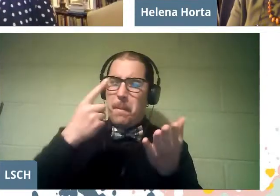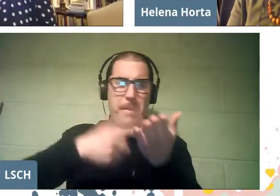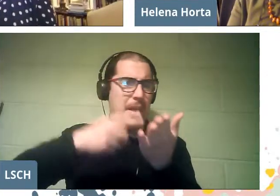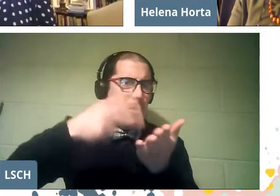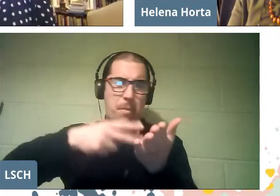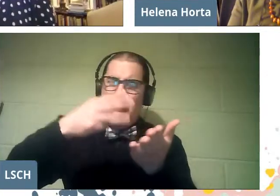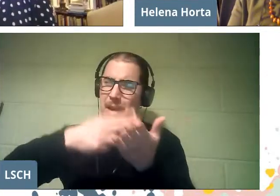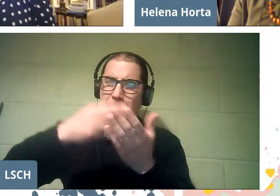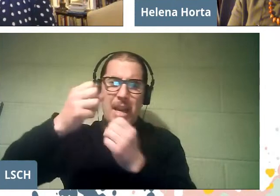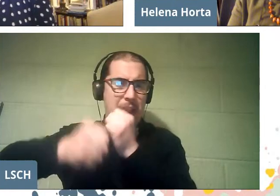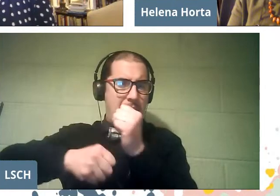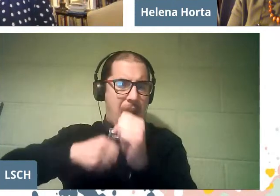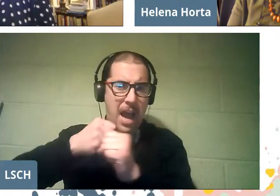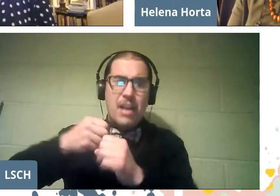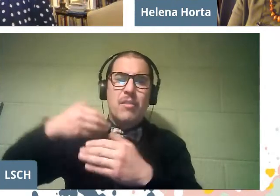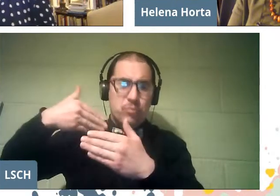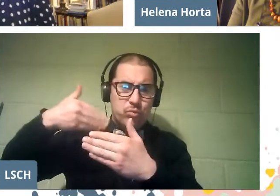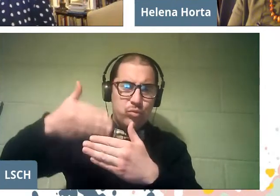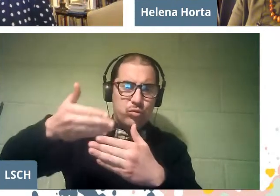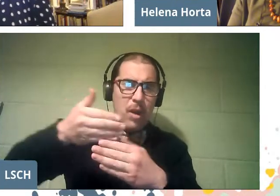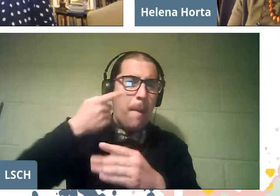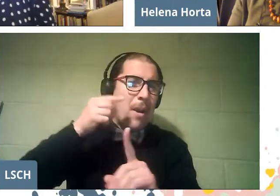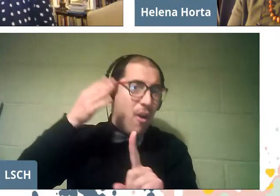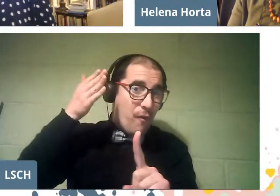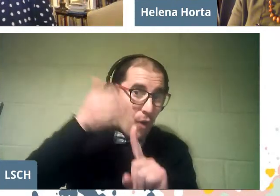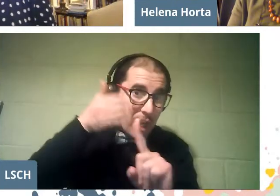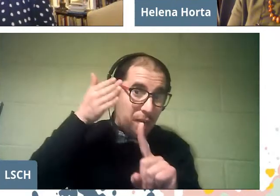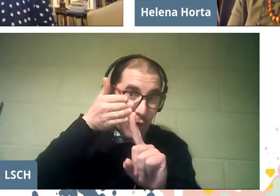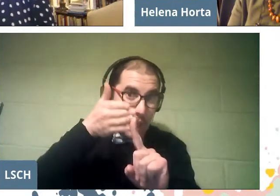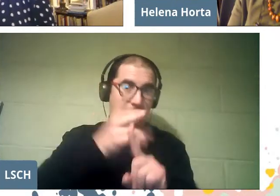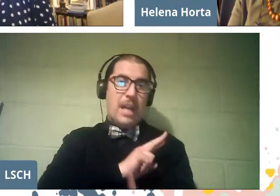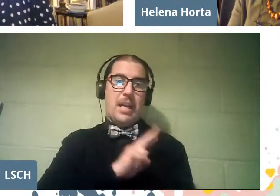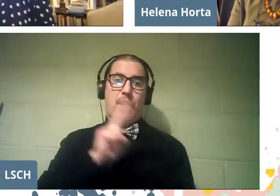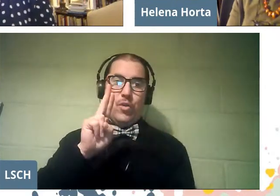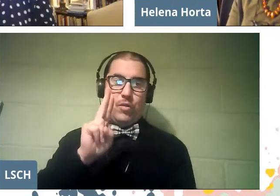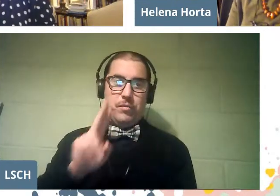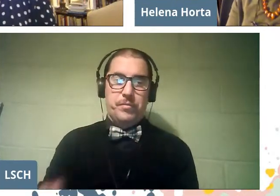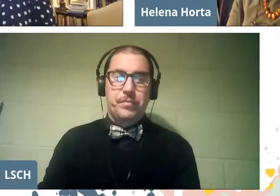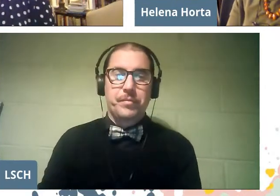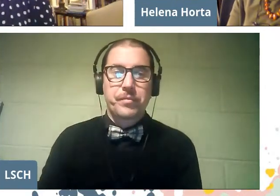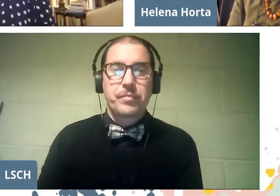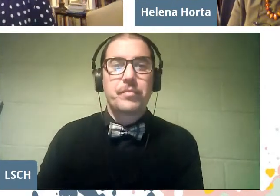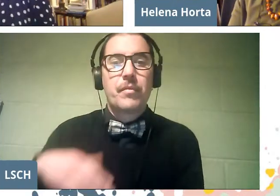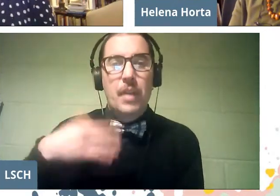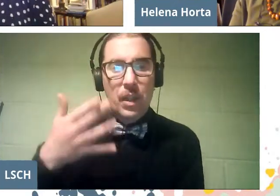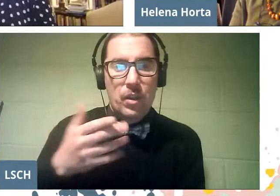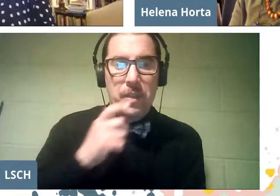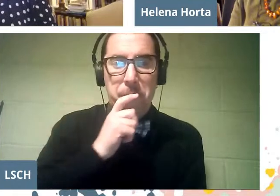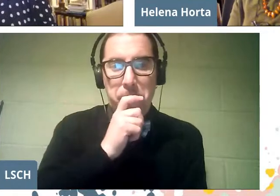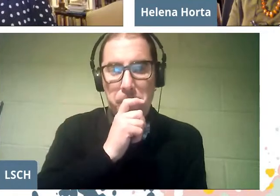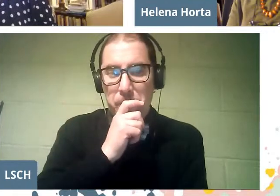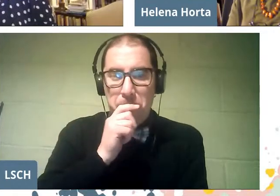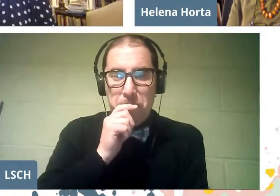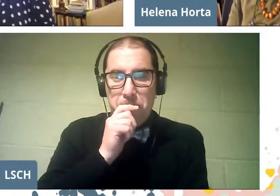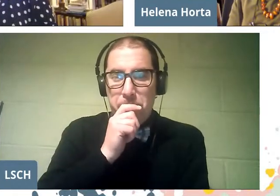reservada para lo sagrado. Y como tal, se logran